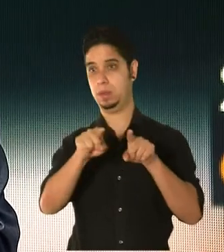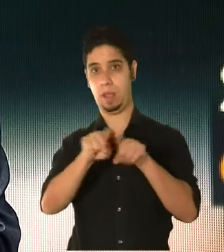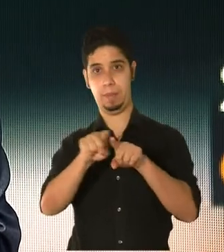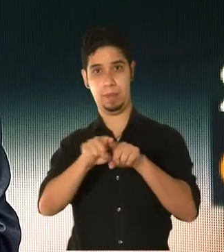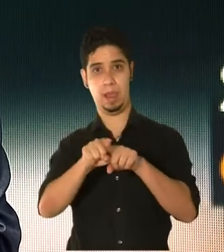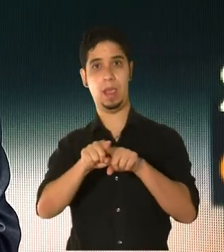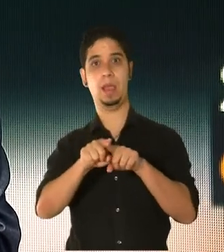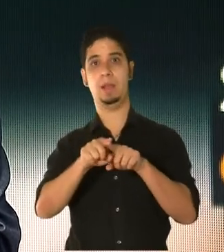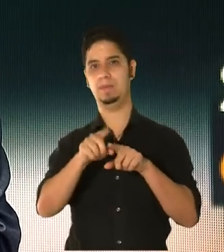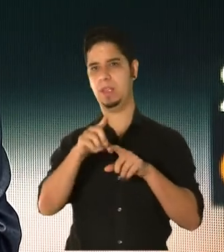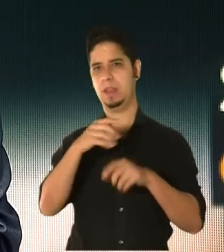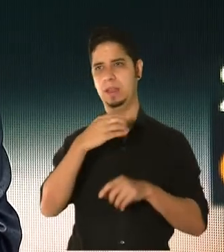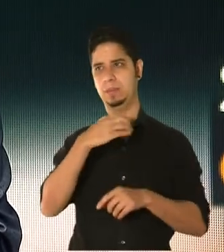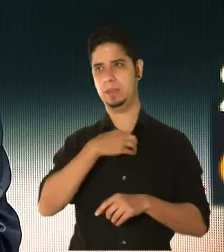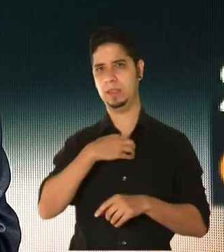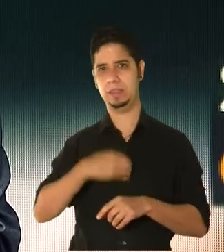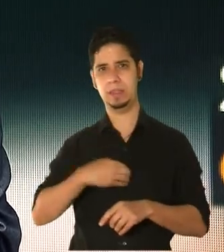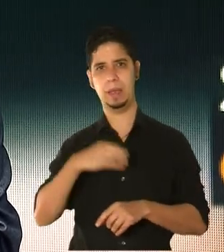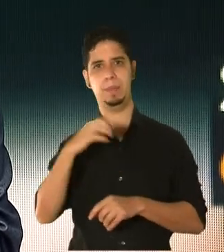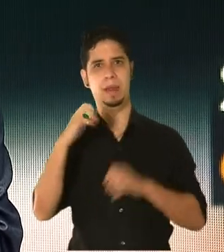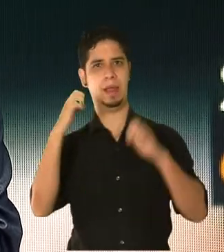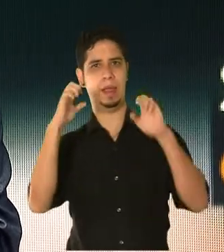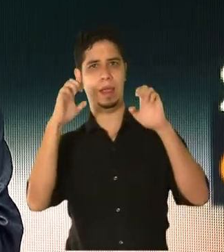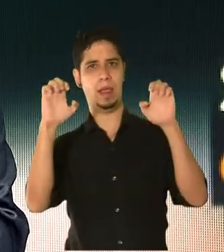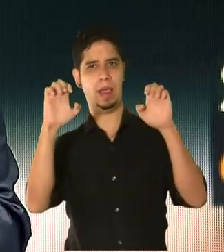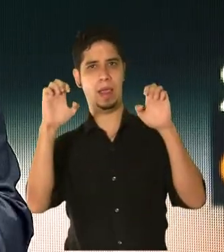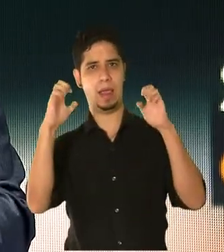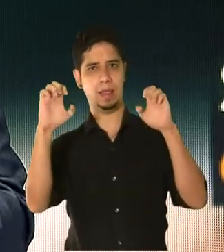del 2020 2020